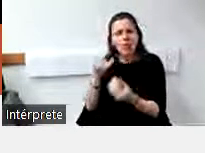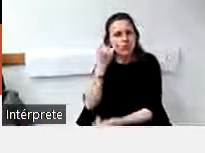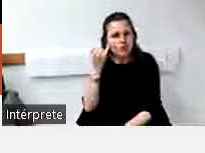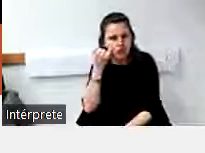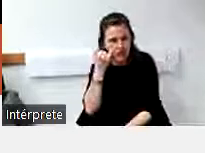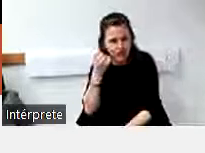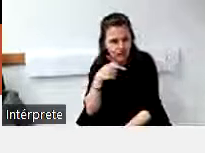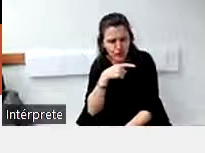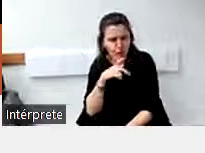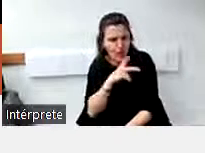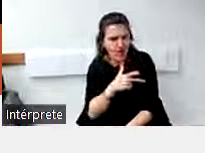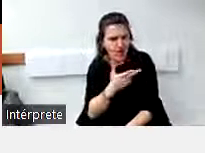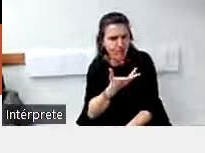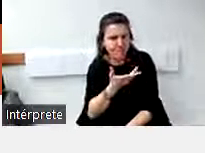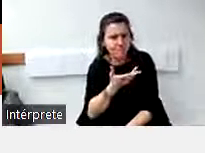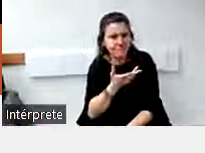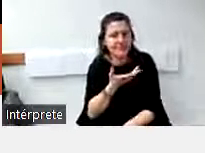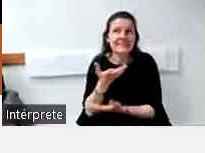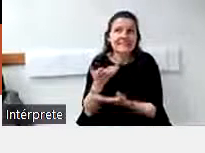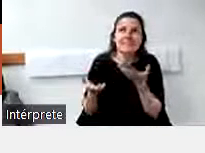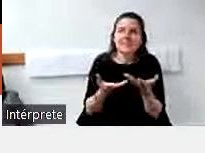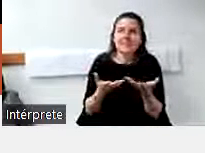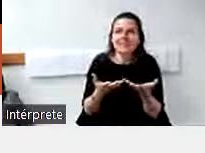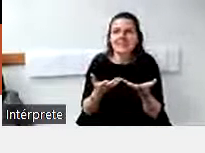de por sí él no va a poder hacer nunca nada.